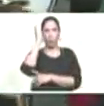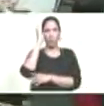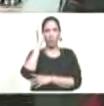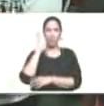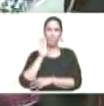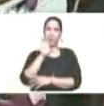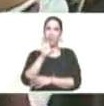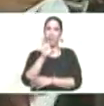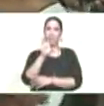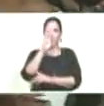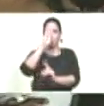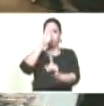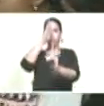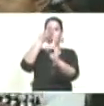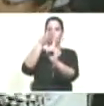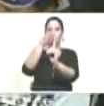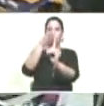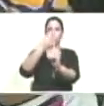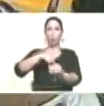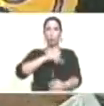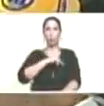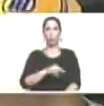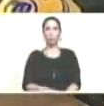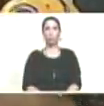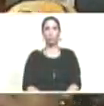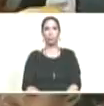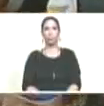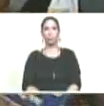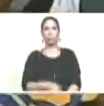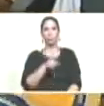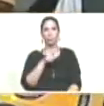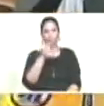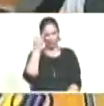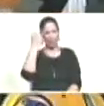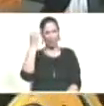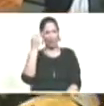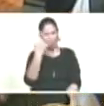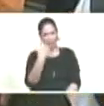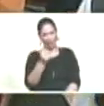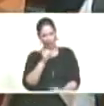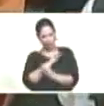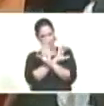va más allá de nosotros. Esta idea se entiende, ¿verdad?